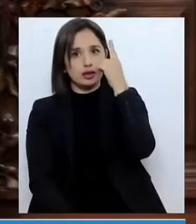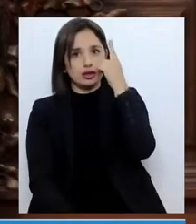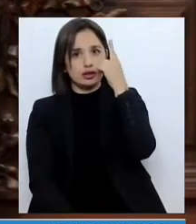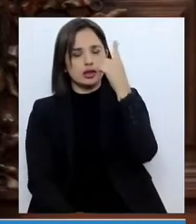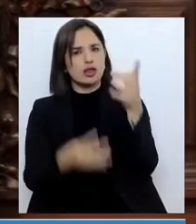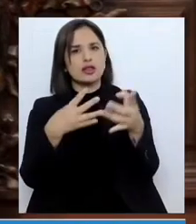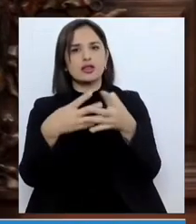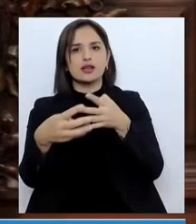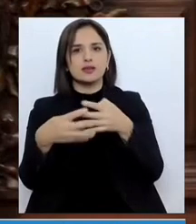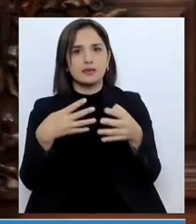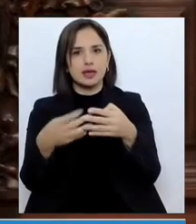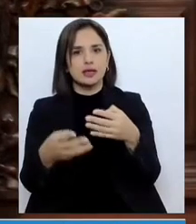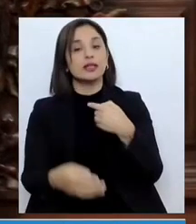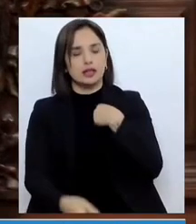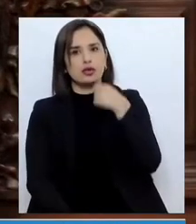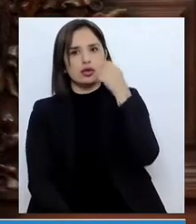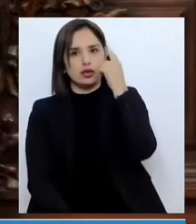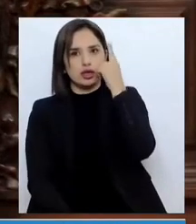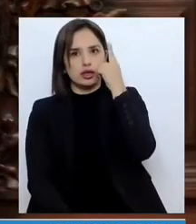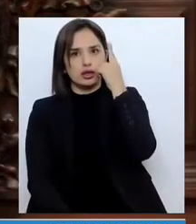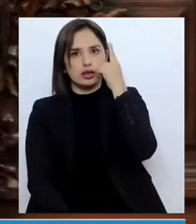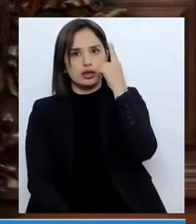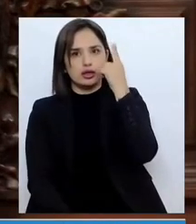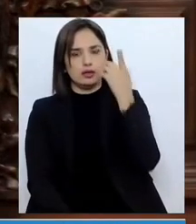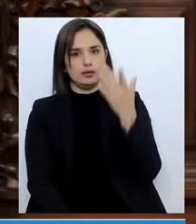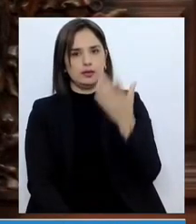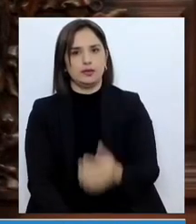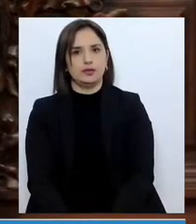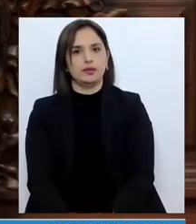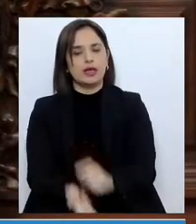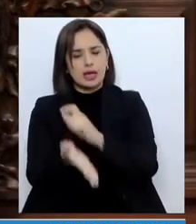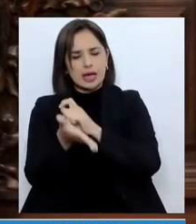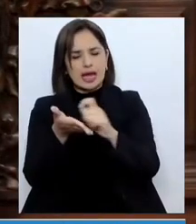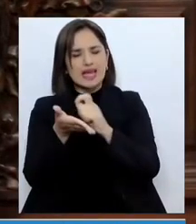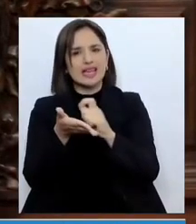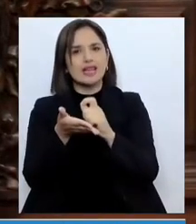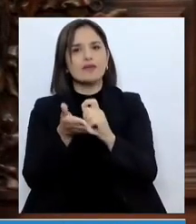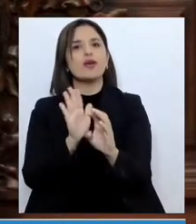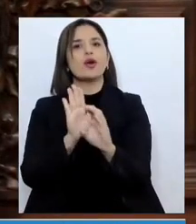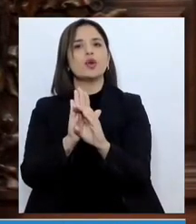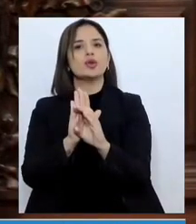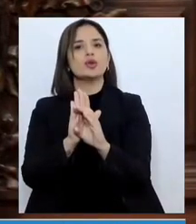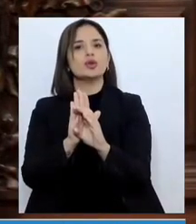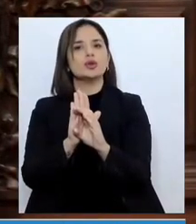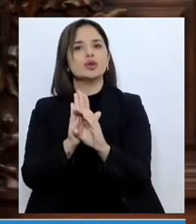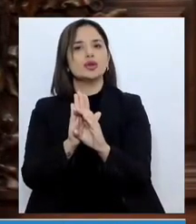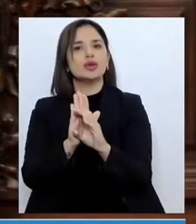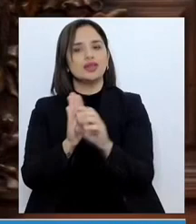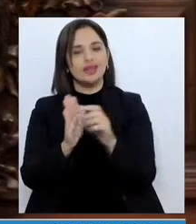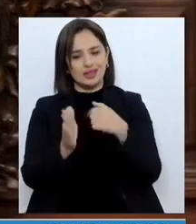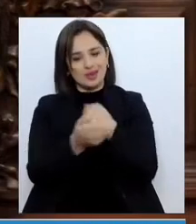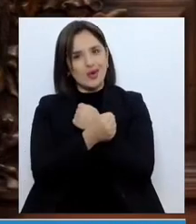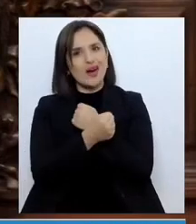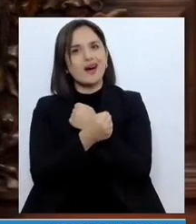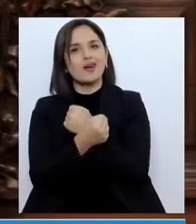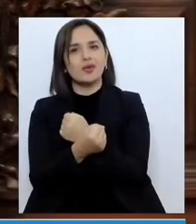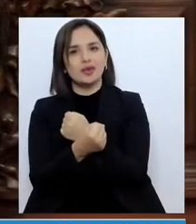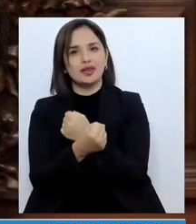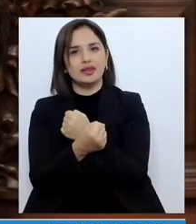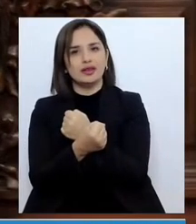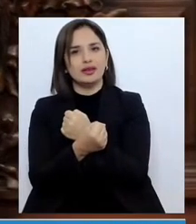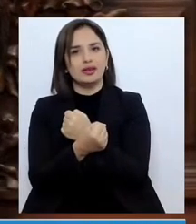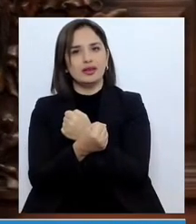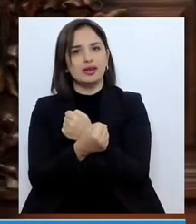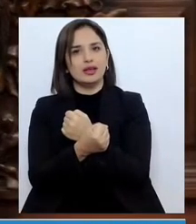transparente, que yo comprenda. Escriban una constitución que la ame, una constitución que la haga